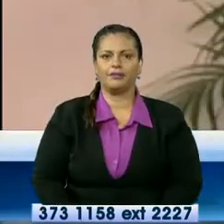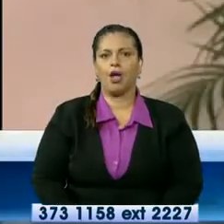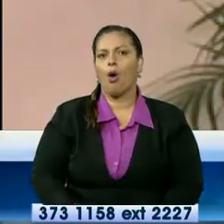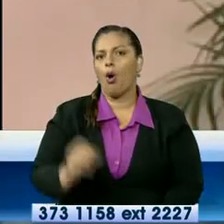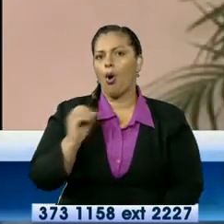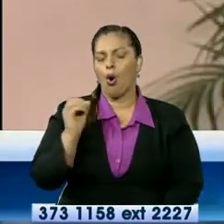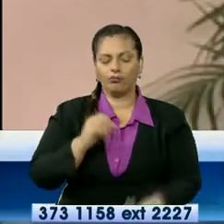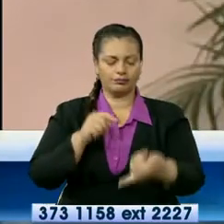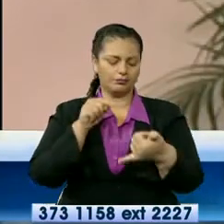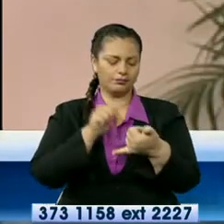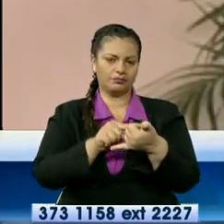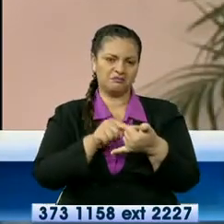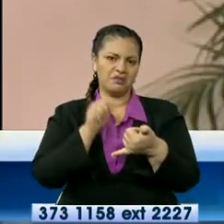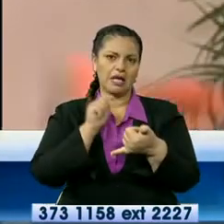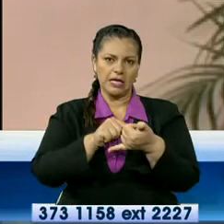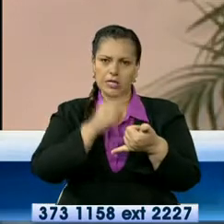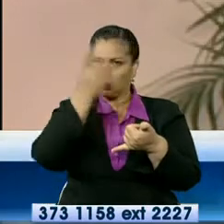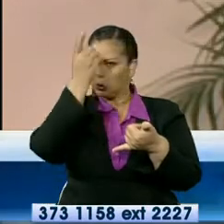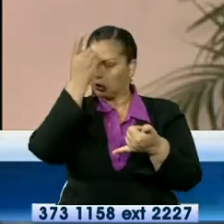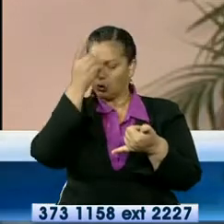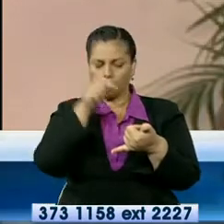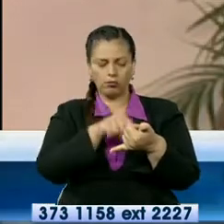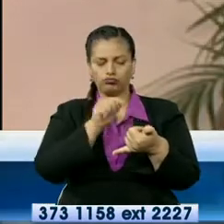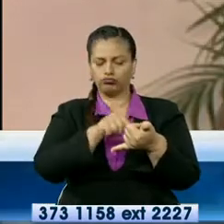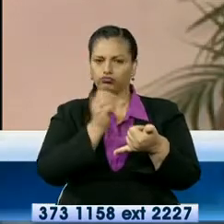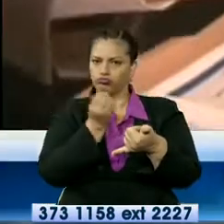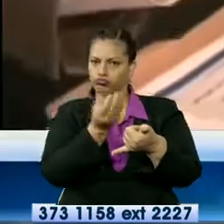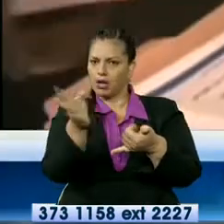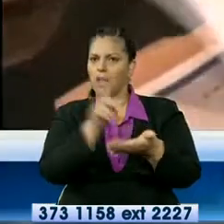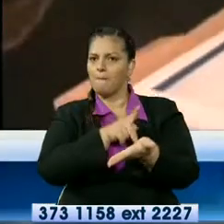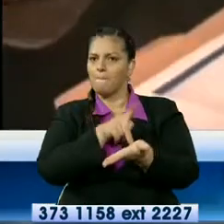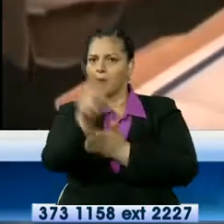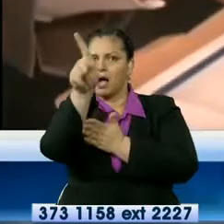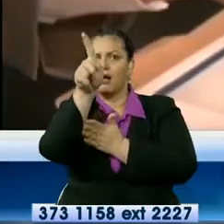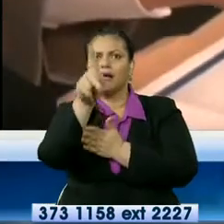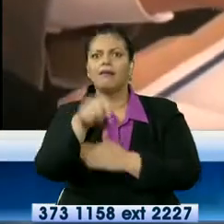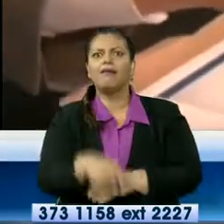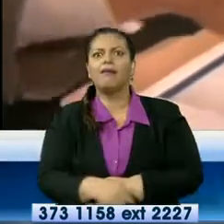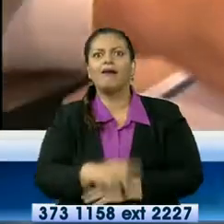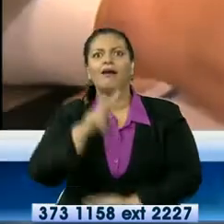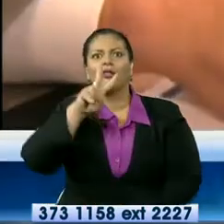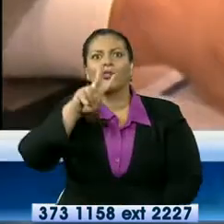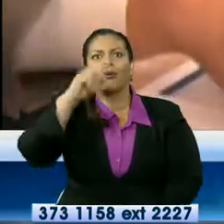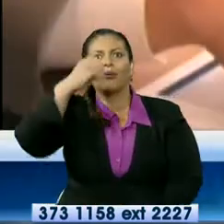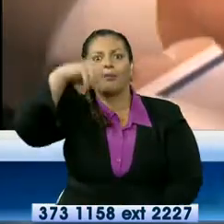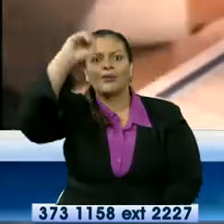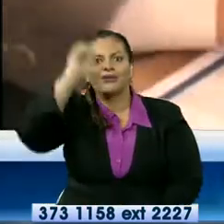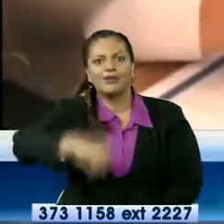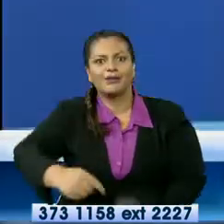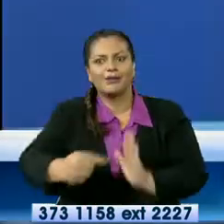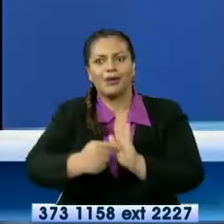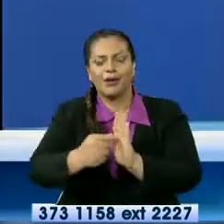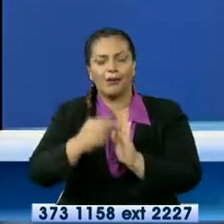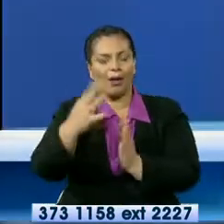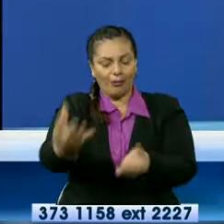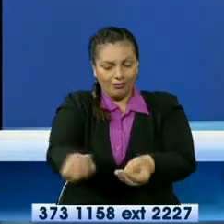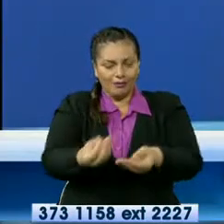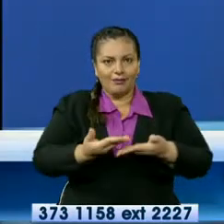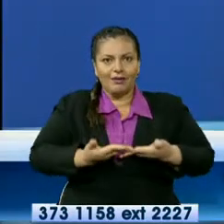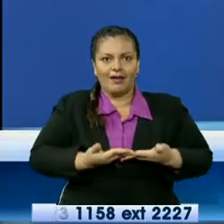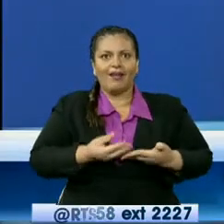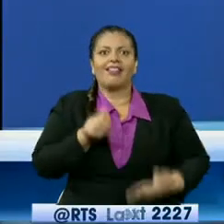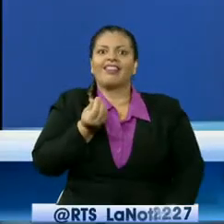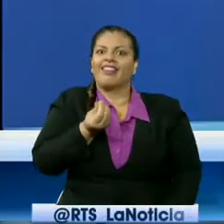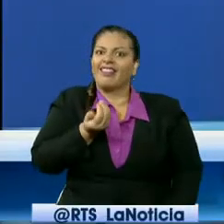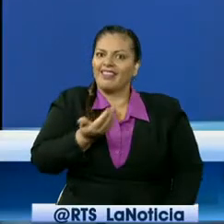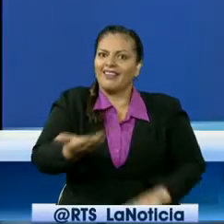devuelven 2 puntos del IVA a mi cuenta de dinero electrónico. El sistema de devolución es automático. Que aquellas personas que